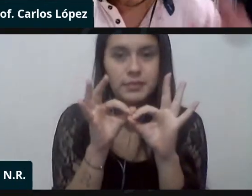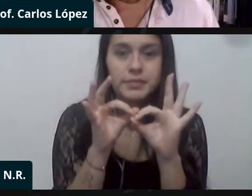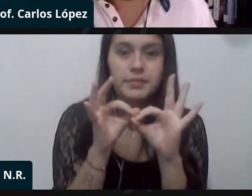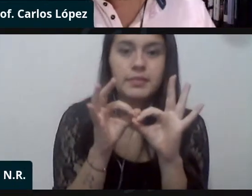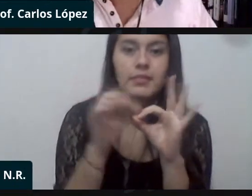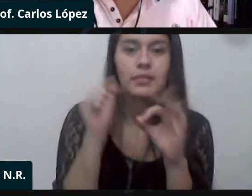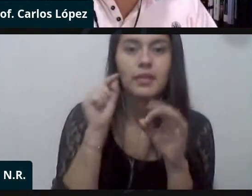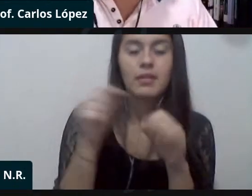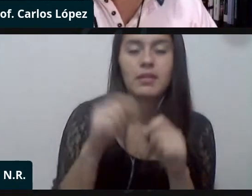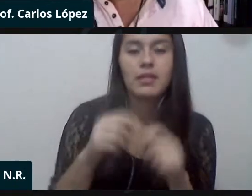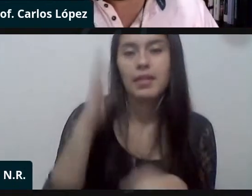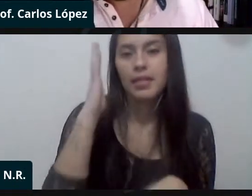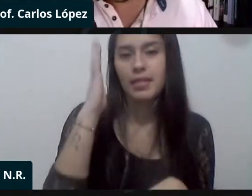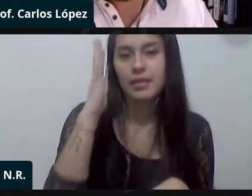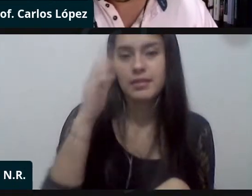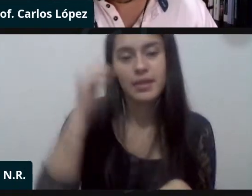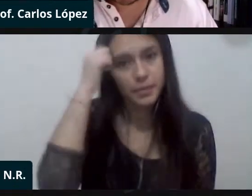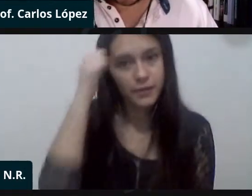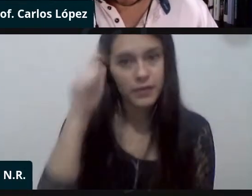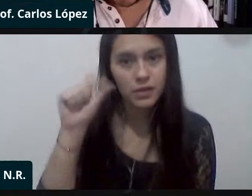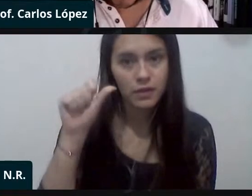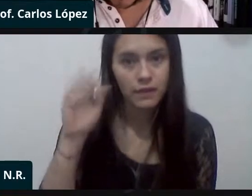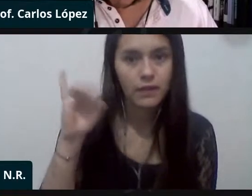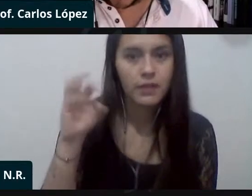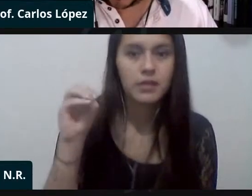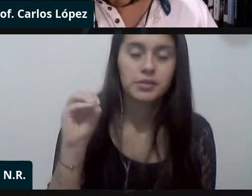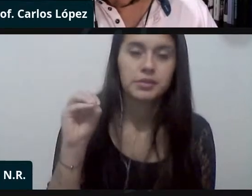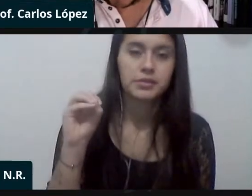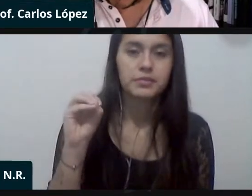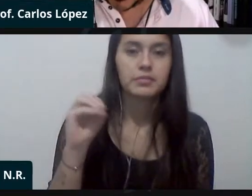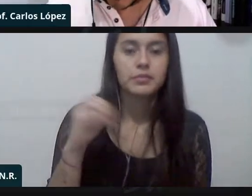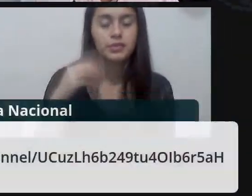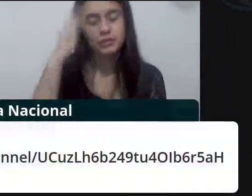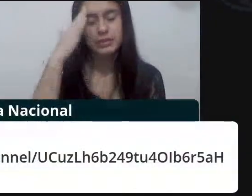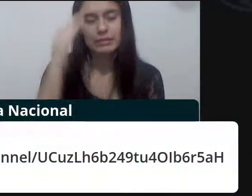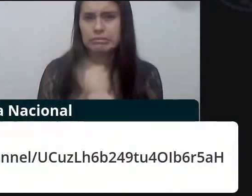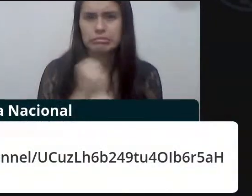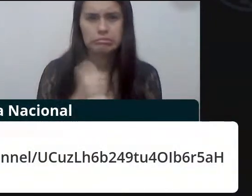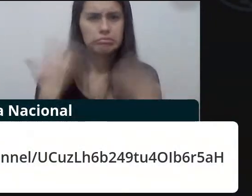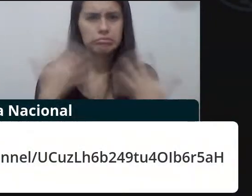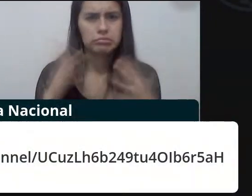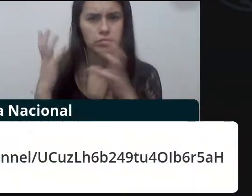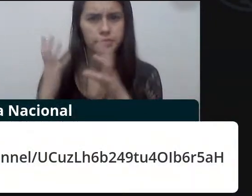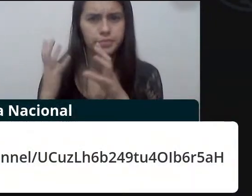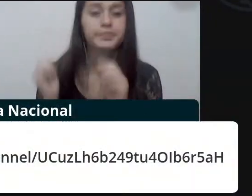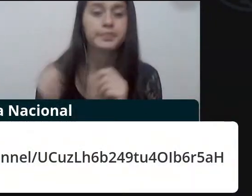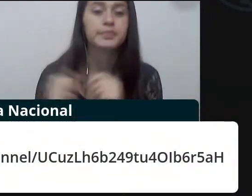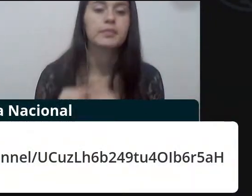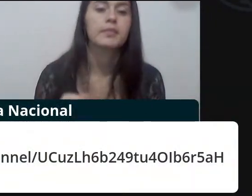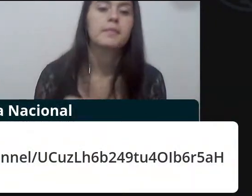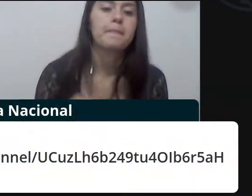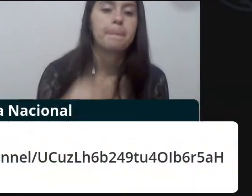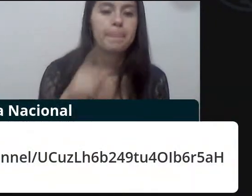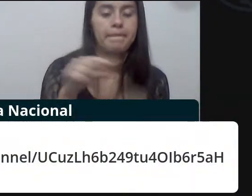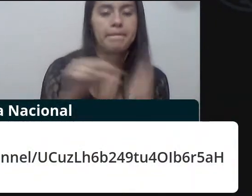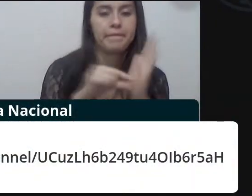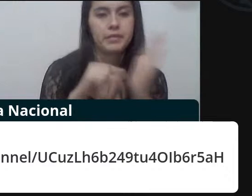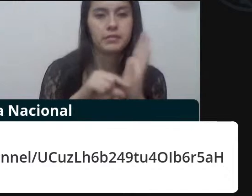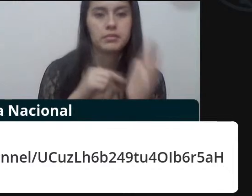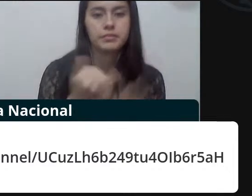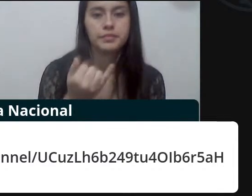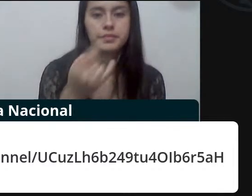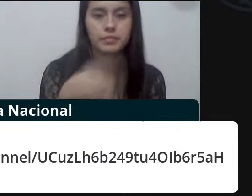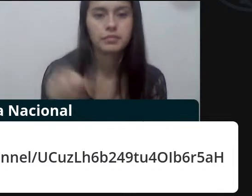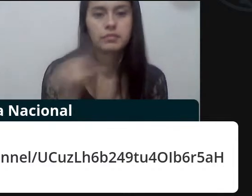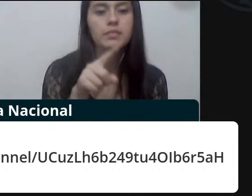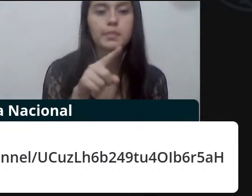la charla que va a dar el maestro Fabio. Esto es increíble, yo sé que él ha trabajado mucho. Aquí está. Ya les copié. Listo, muchas gracias.